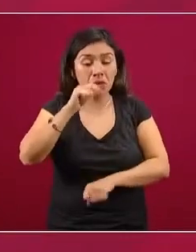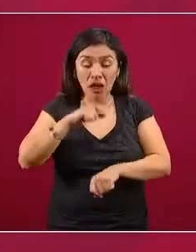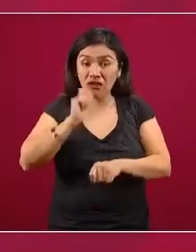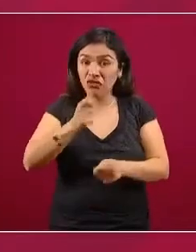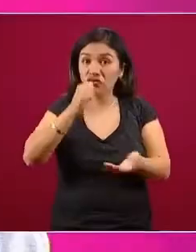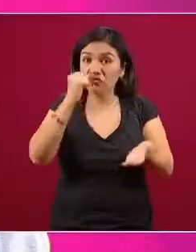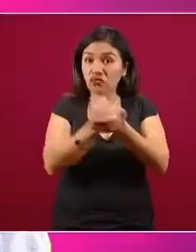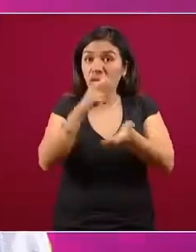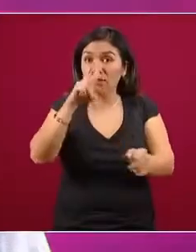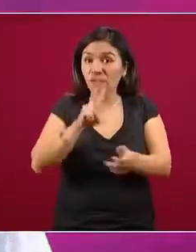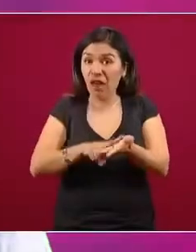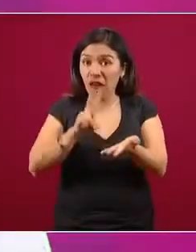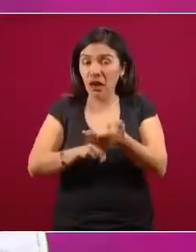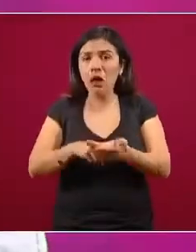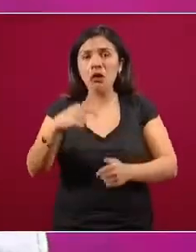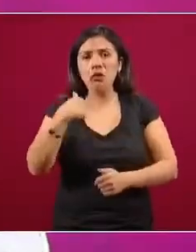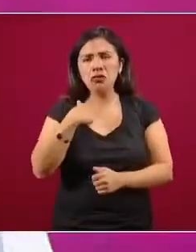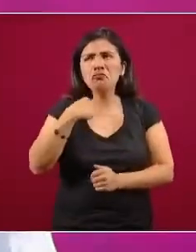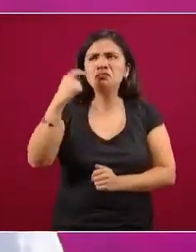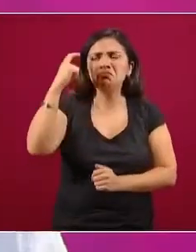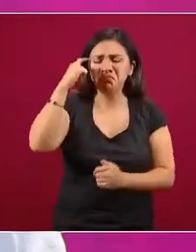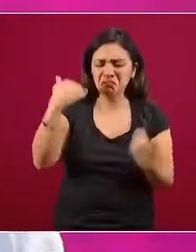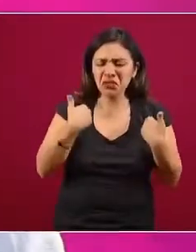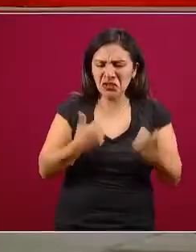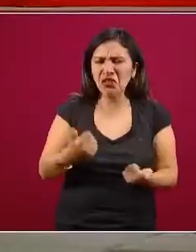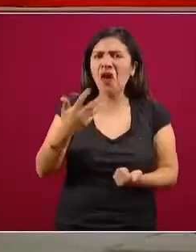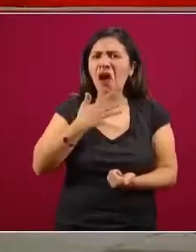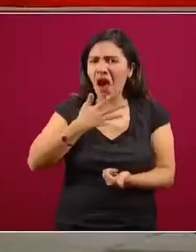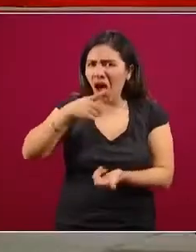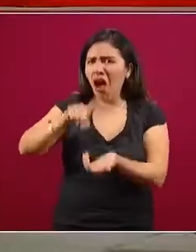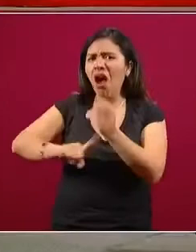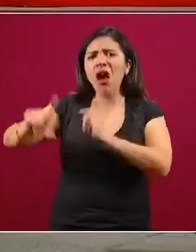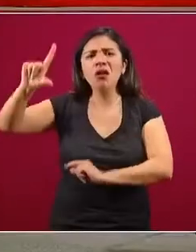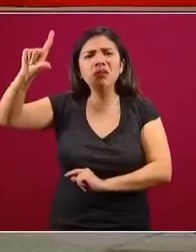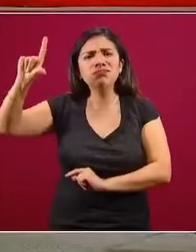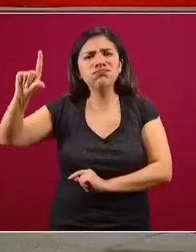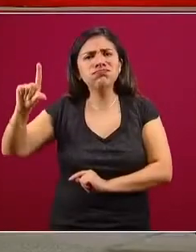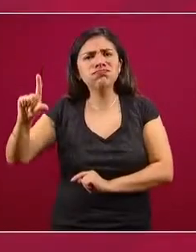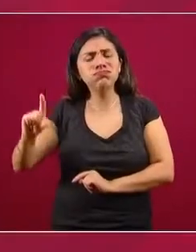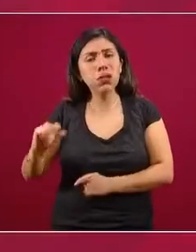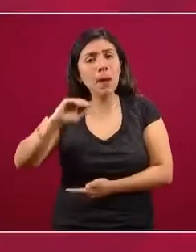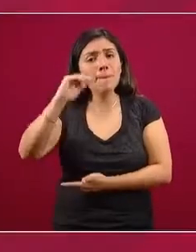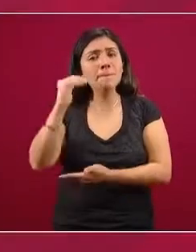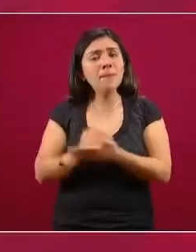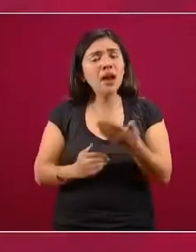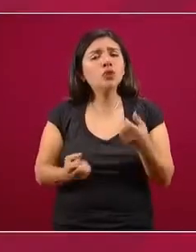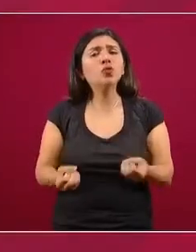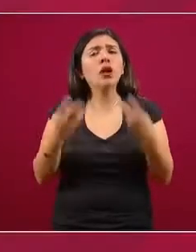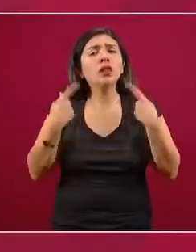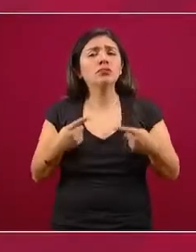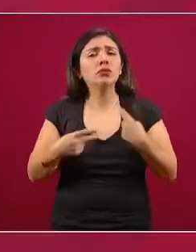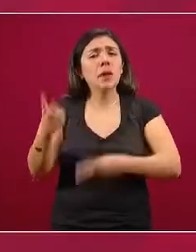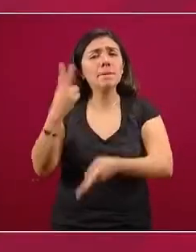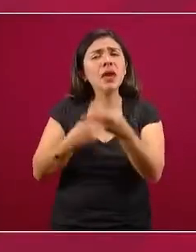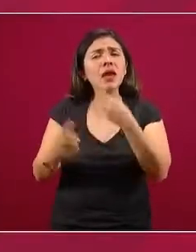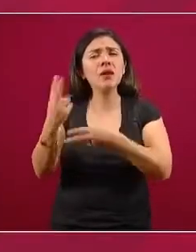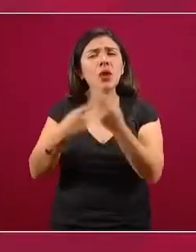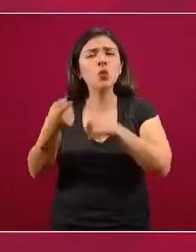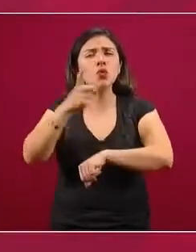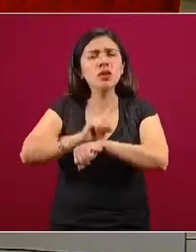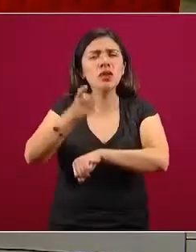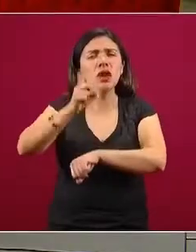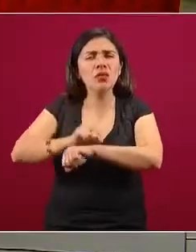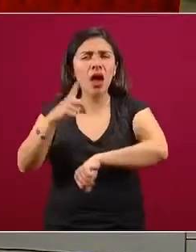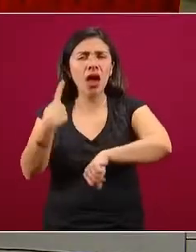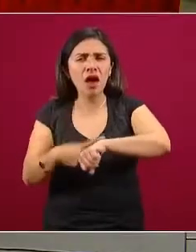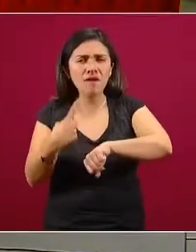validez y la impresión que tenemos de que van disminuyendo en promedio la cantidad de casos diarios y